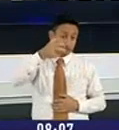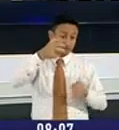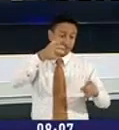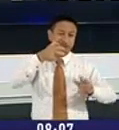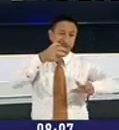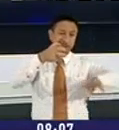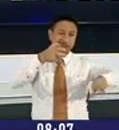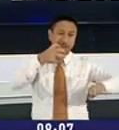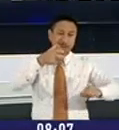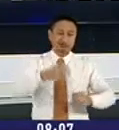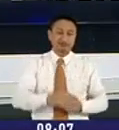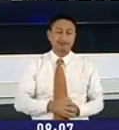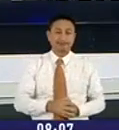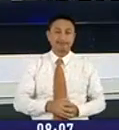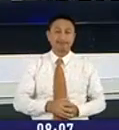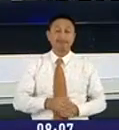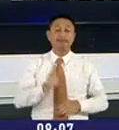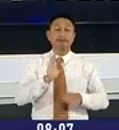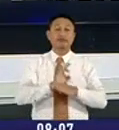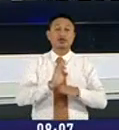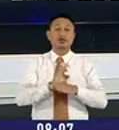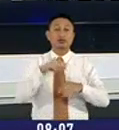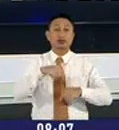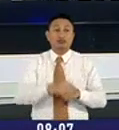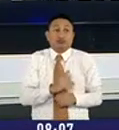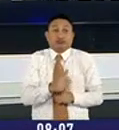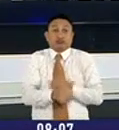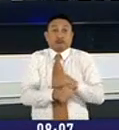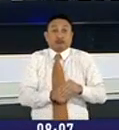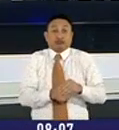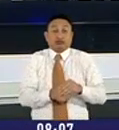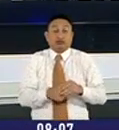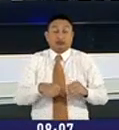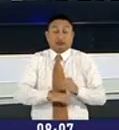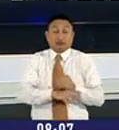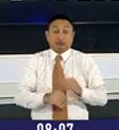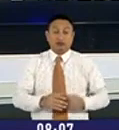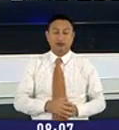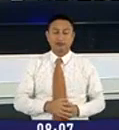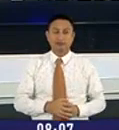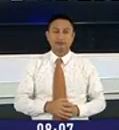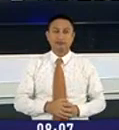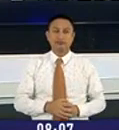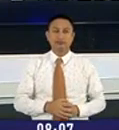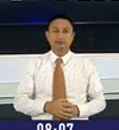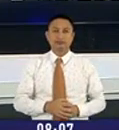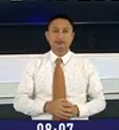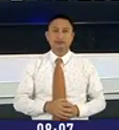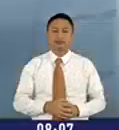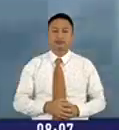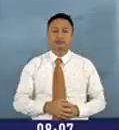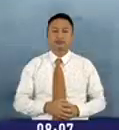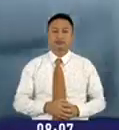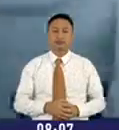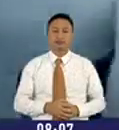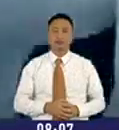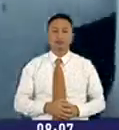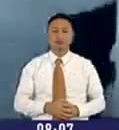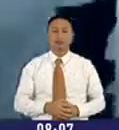el violento hecho. Testigos tuvieron que esconderse para evitar ser víctimas de los antisociales.